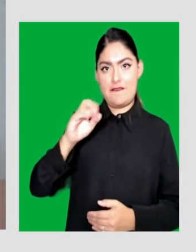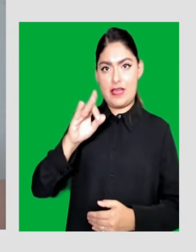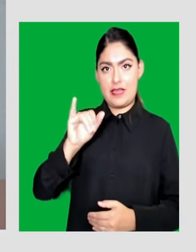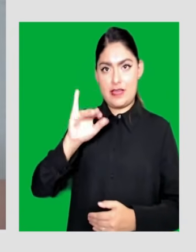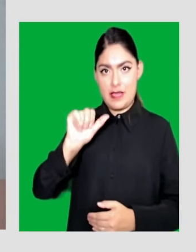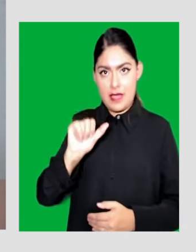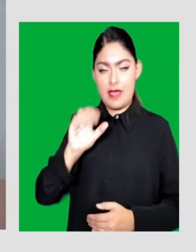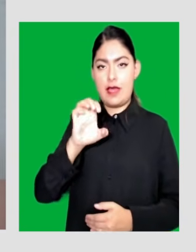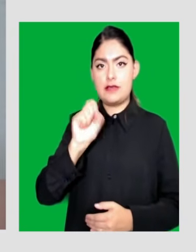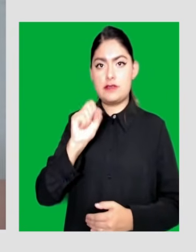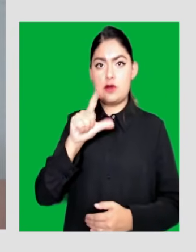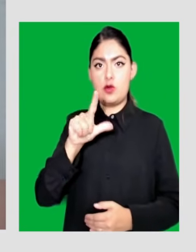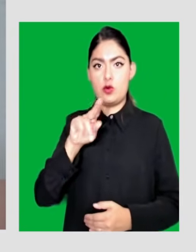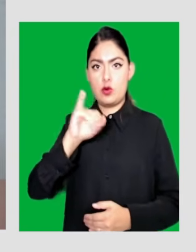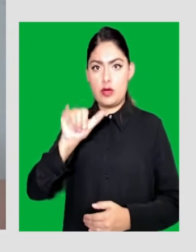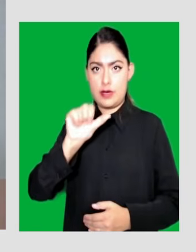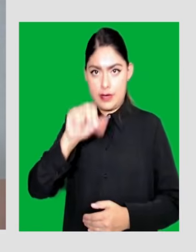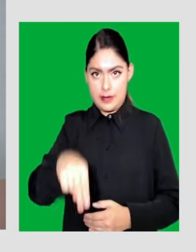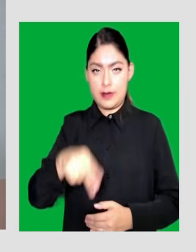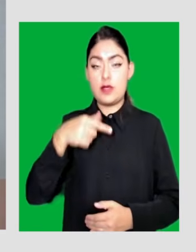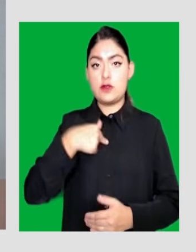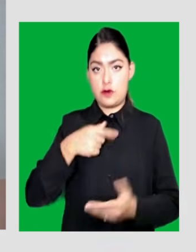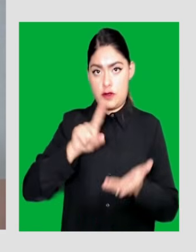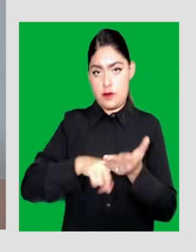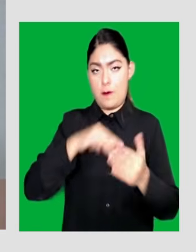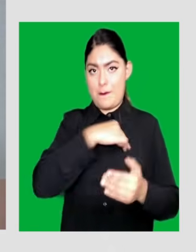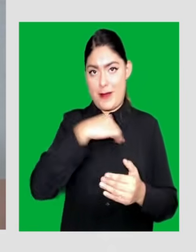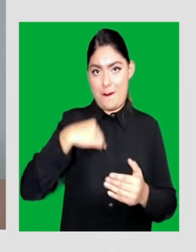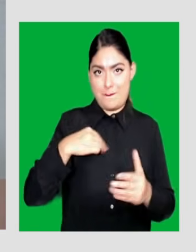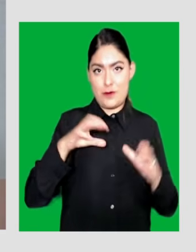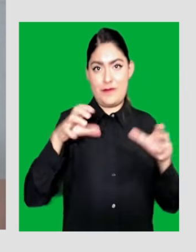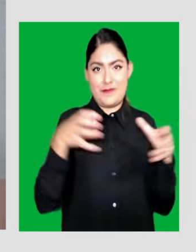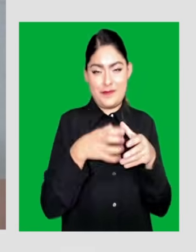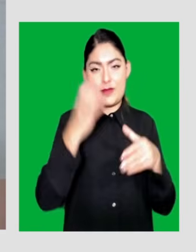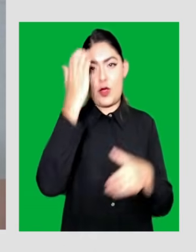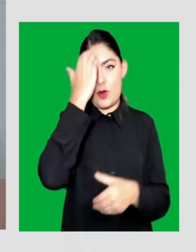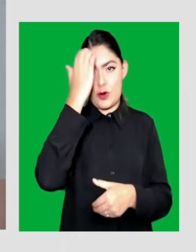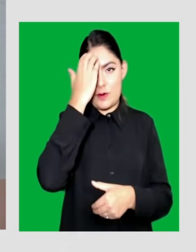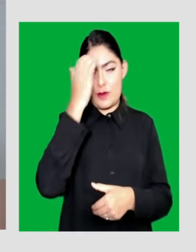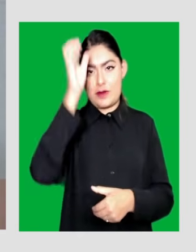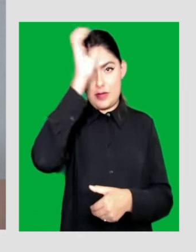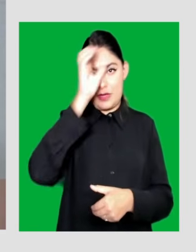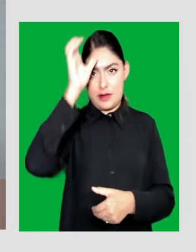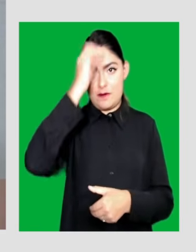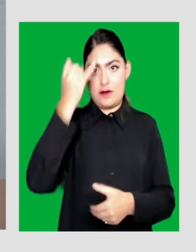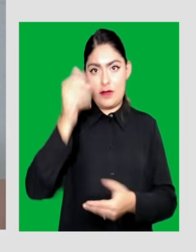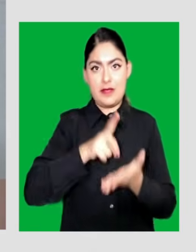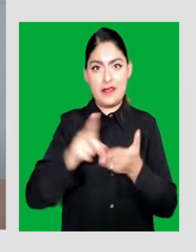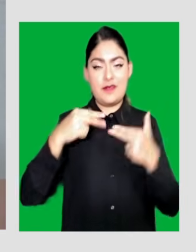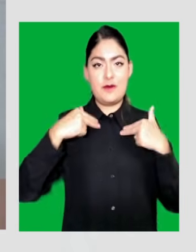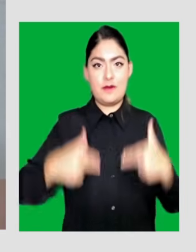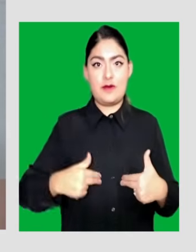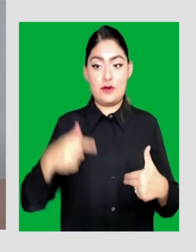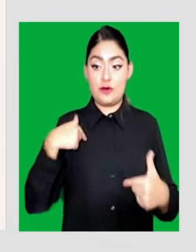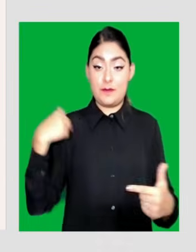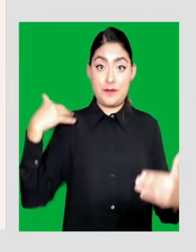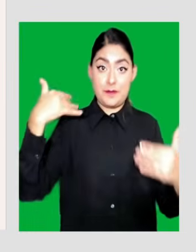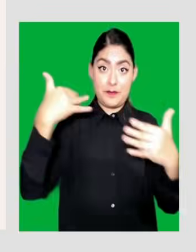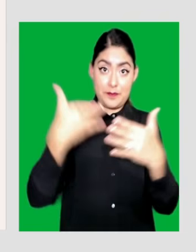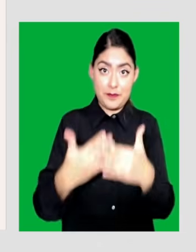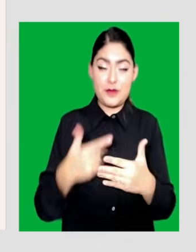los sistemas de información geográfica pueden transformar y enriquecer nuestra interpretación de los datos.